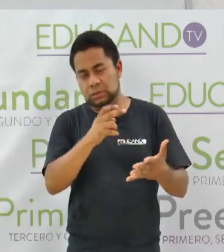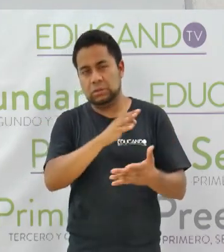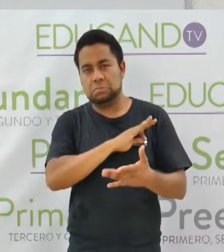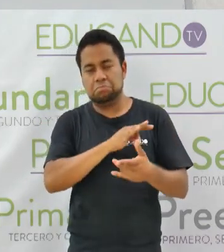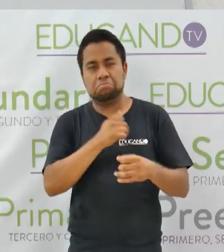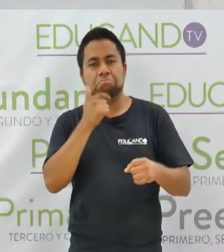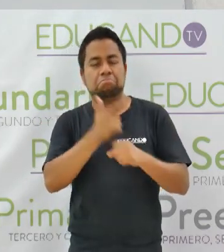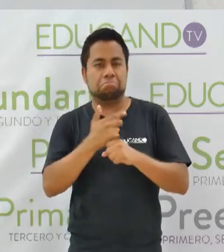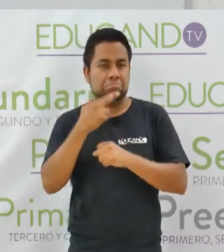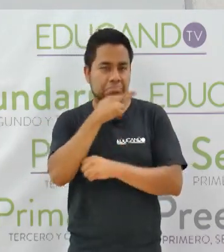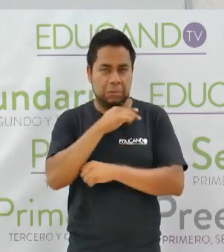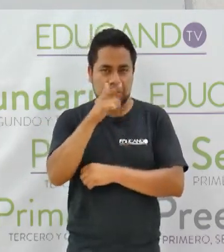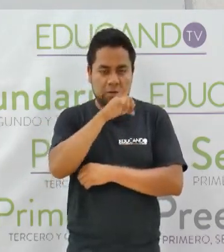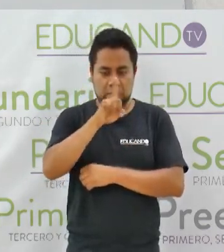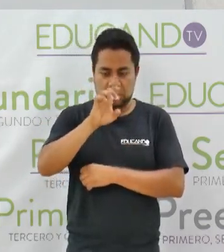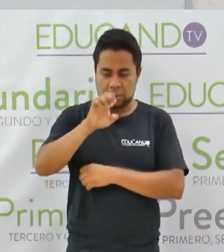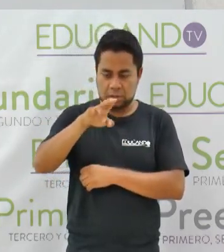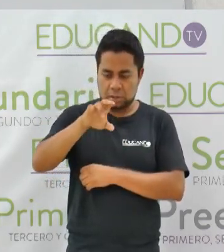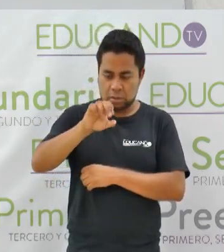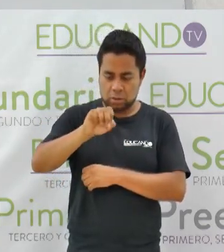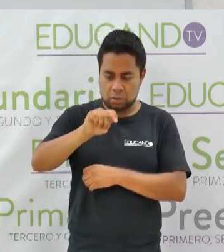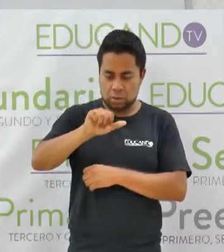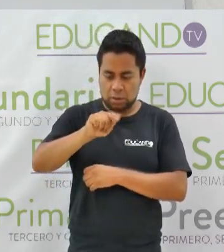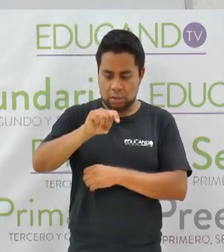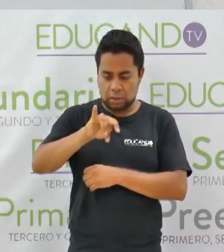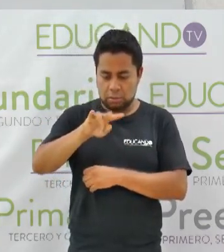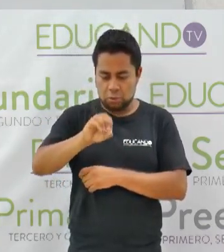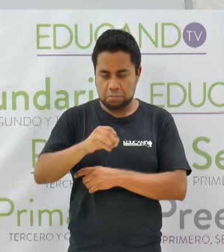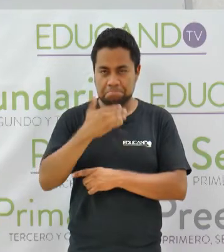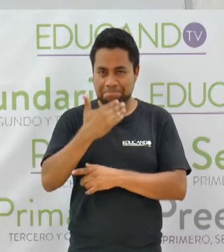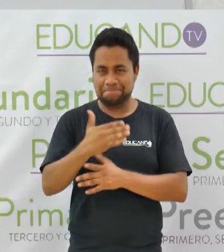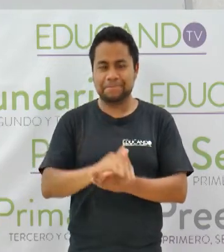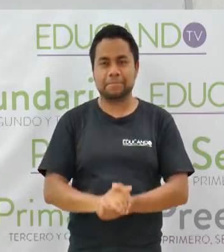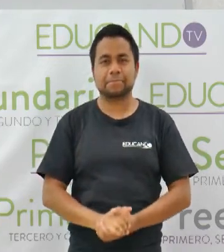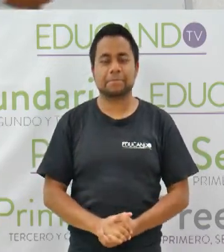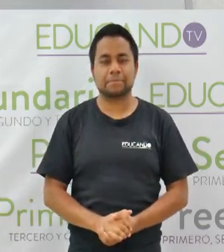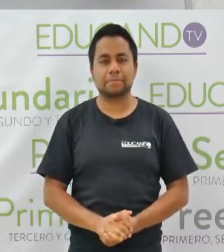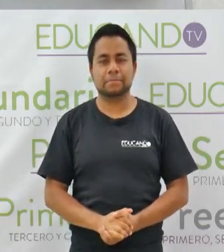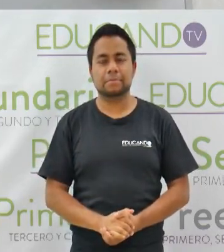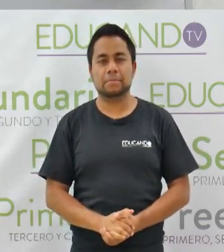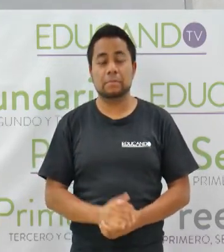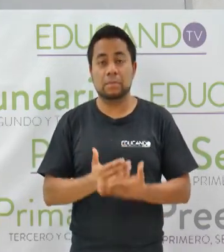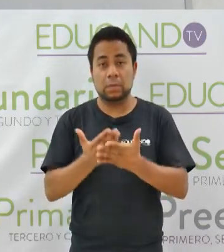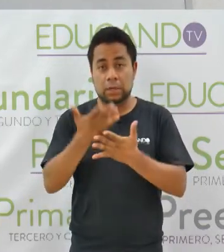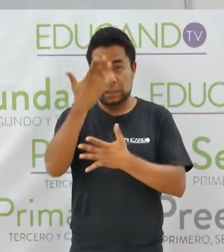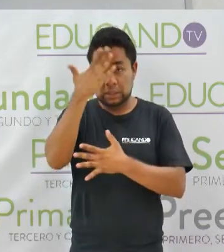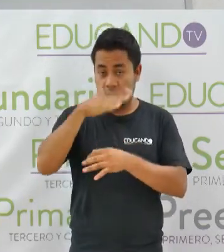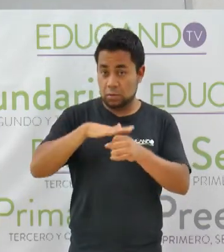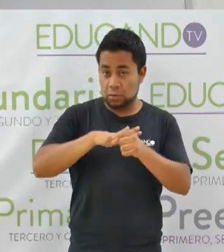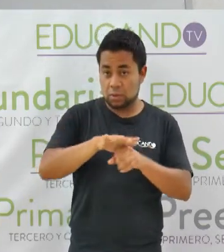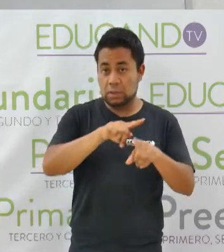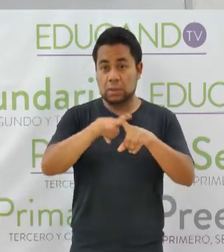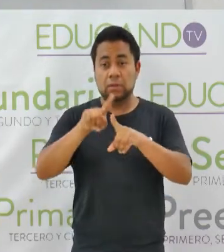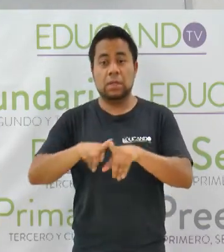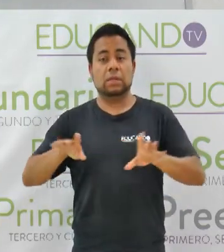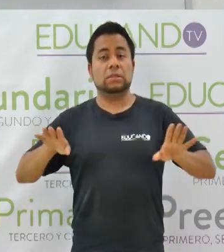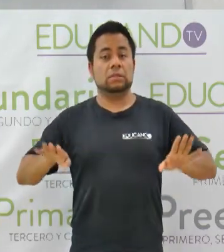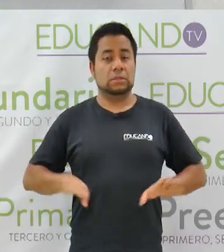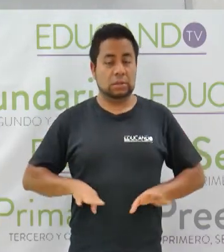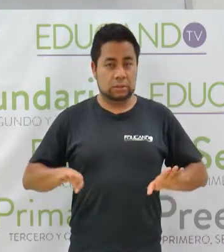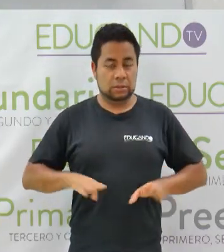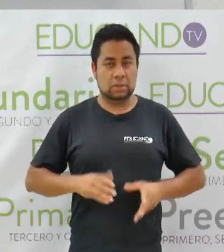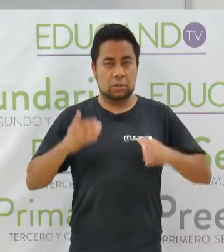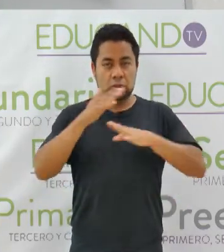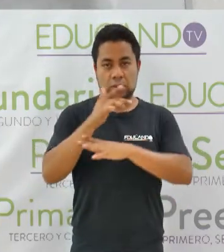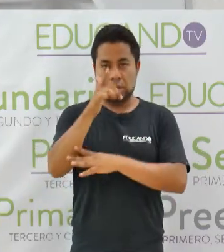permite determinar el lenguaje denotativo. Ahora bien, niños y niñas, ya tenemos identificadas algunas